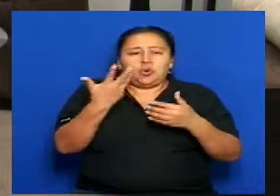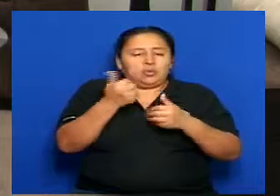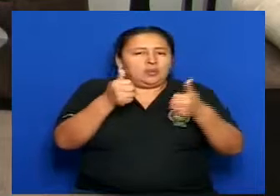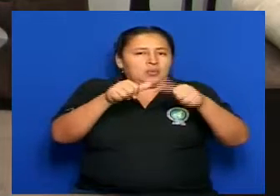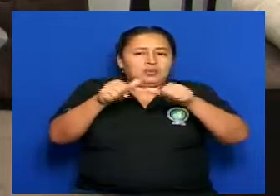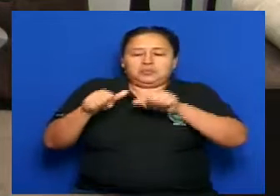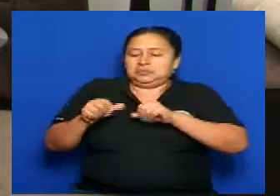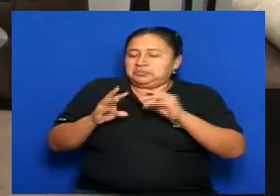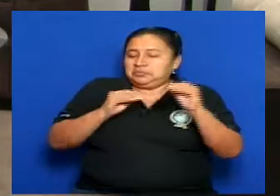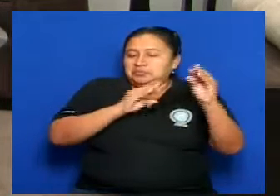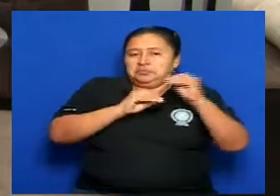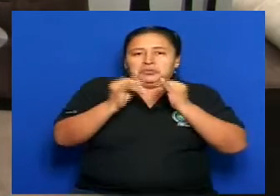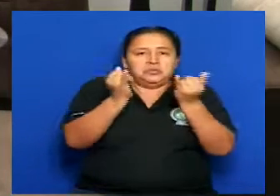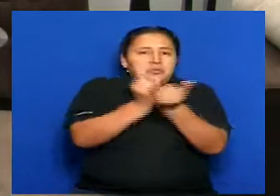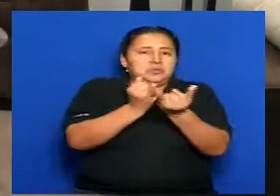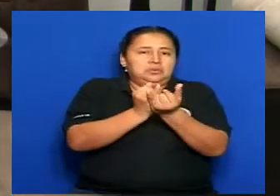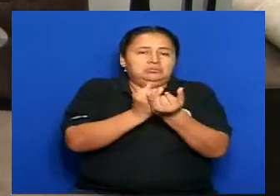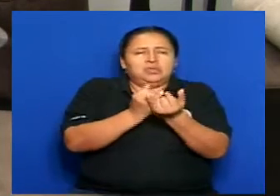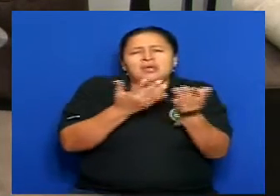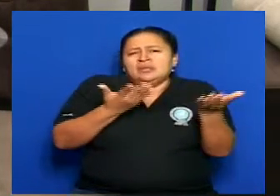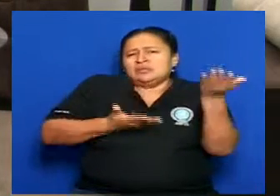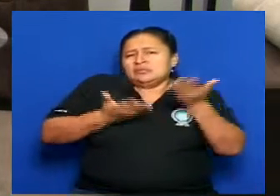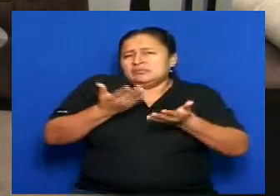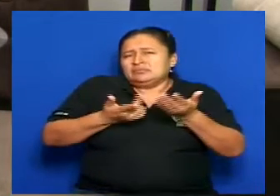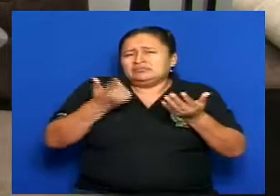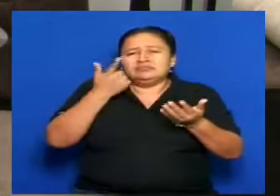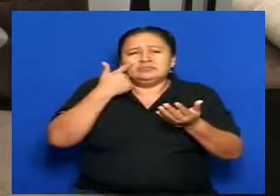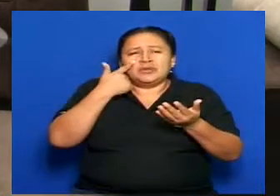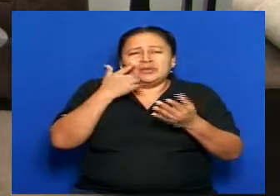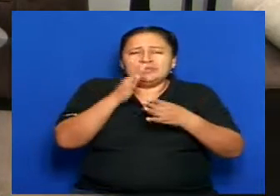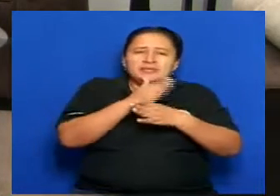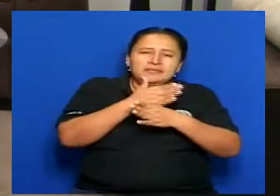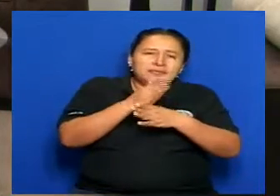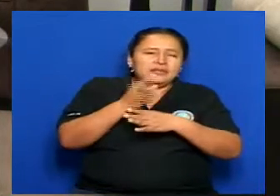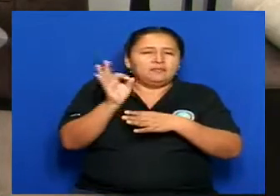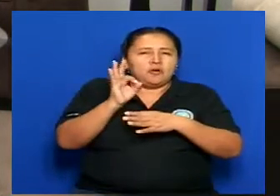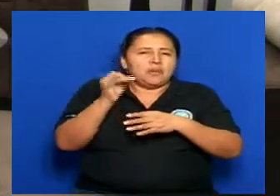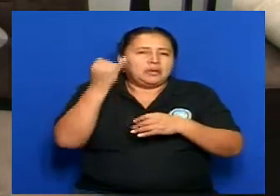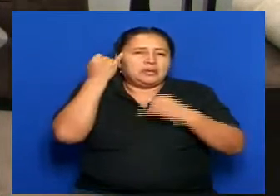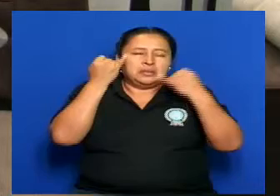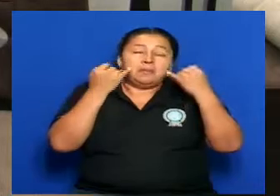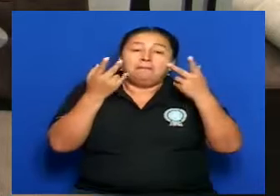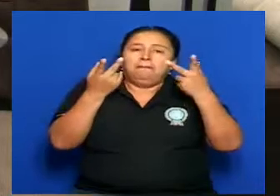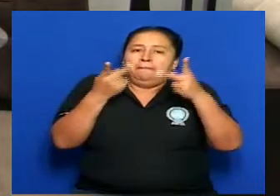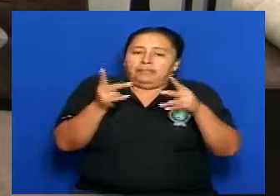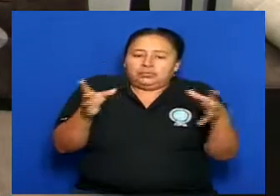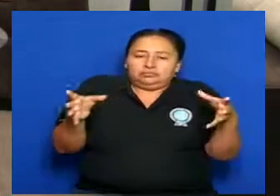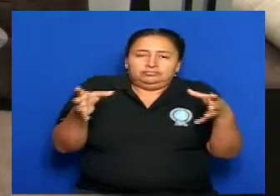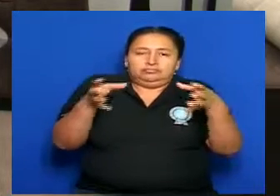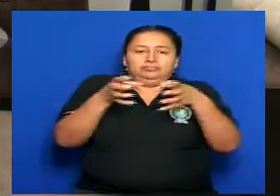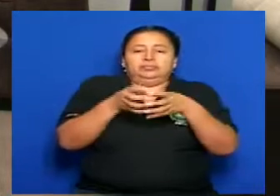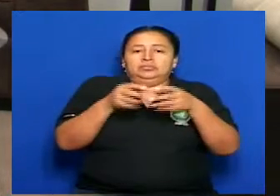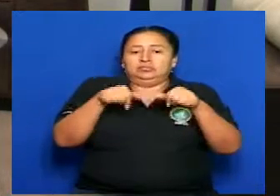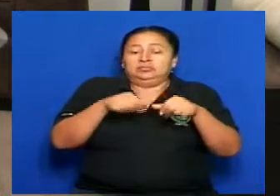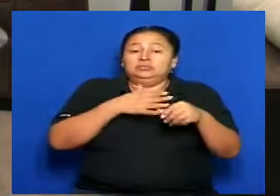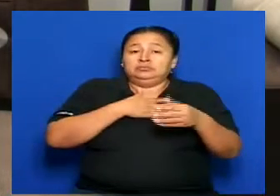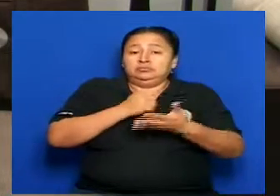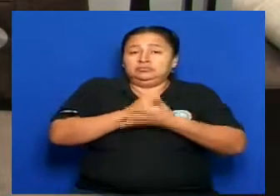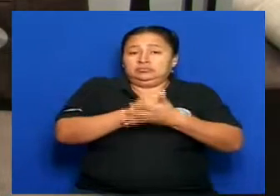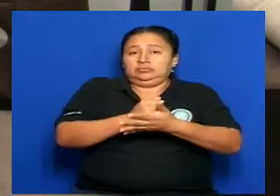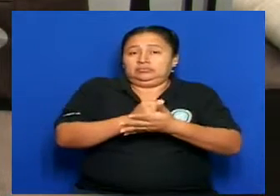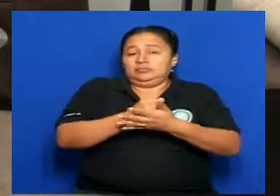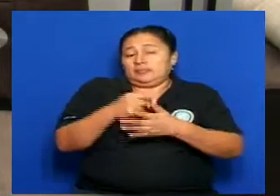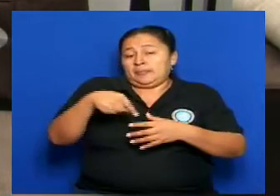el mismo discurso tal vez lo vemos de diferentes maneras y algunos temas pero creo que nos permite y me ha permitido a mí en él